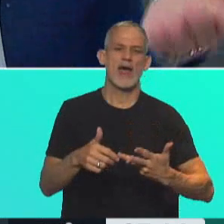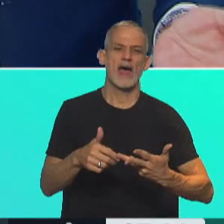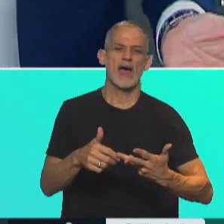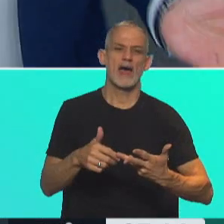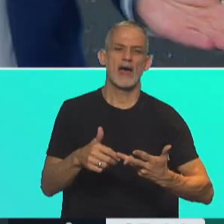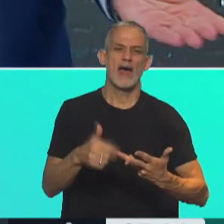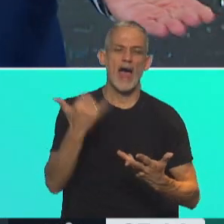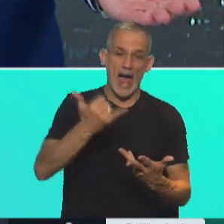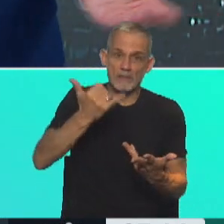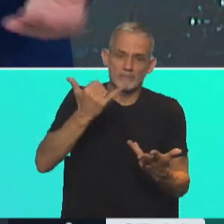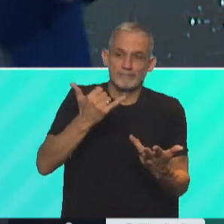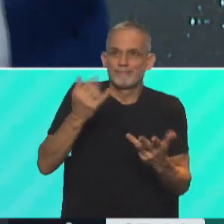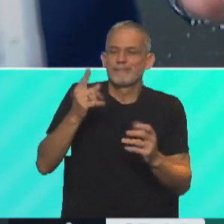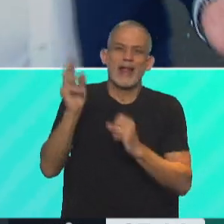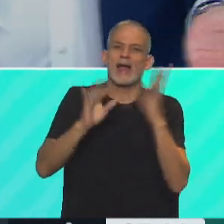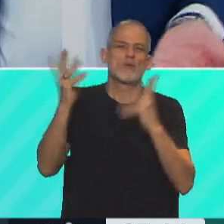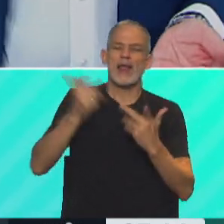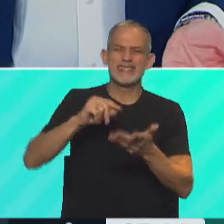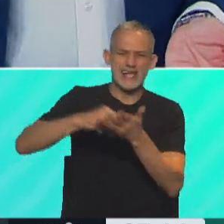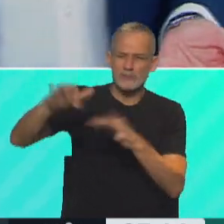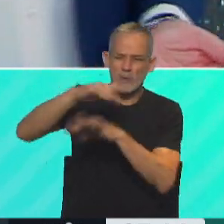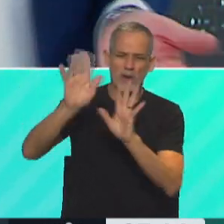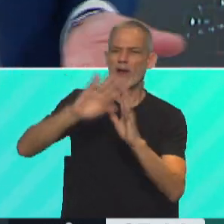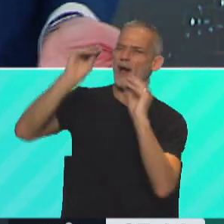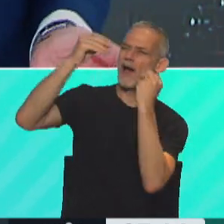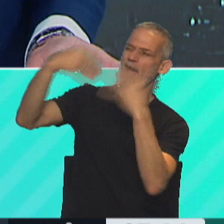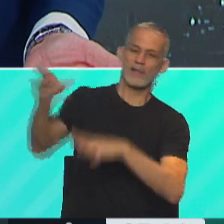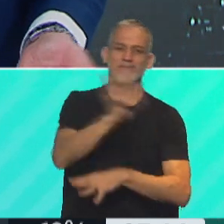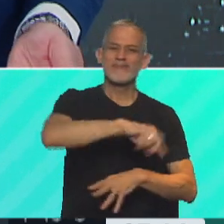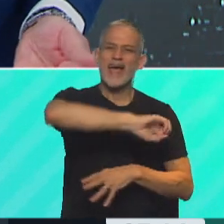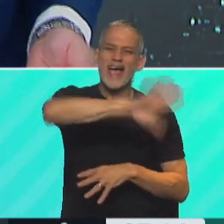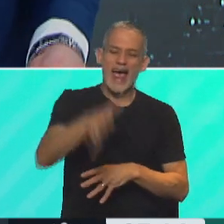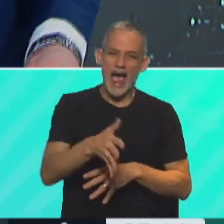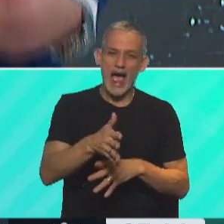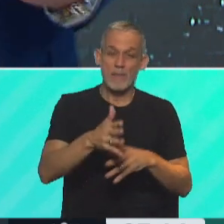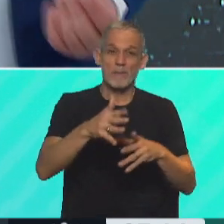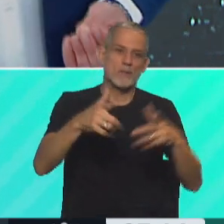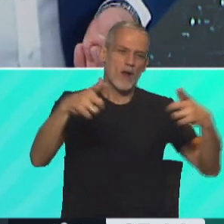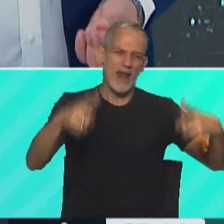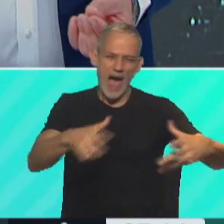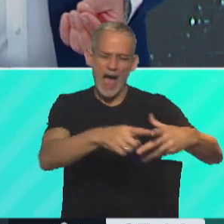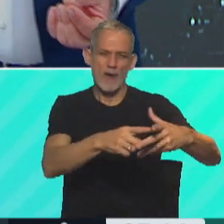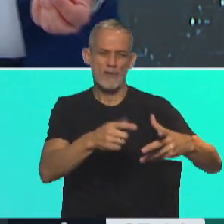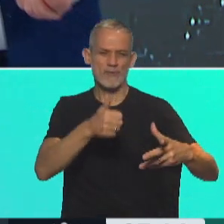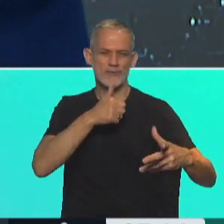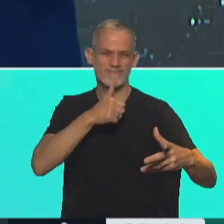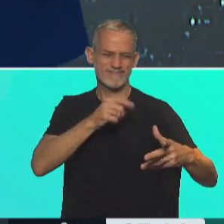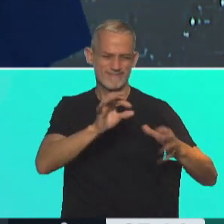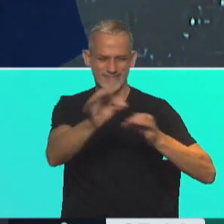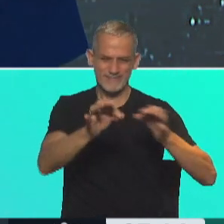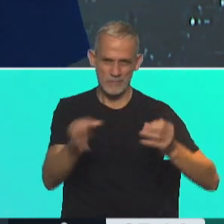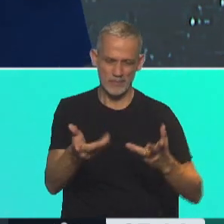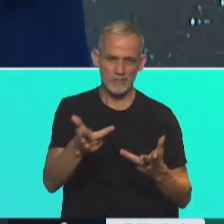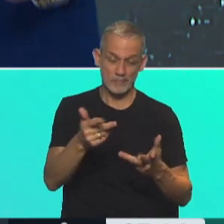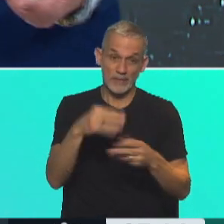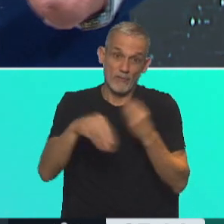va en busca de la naturaleza, o sea, no se encierra en una ciudad, va justamente a los lugares rurales, cercanos a los lagos y demás, y la gente,